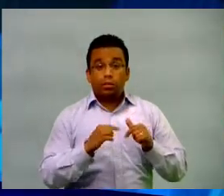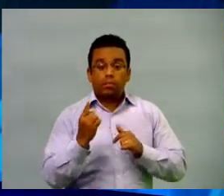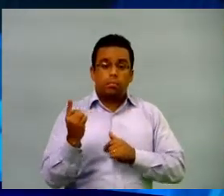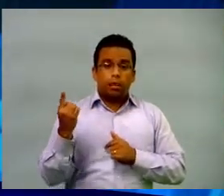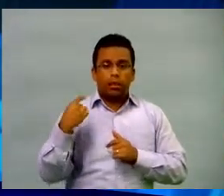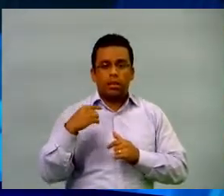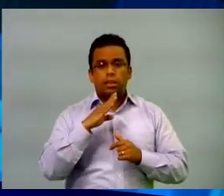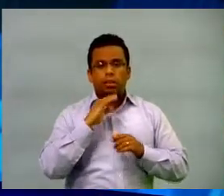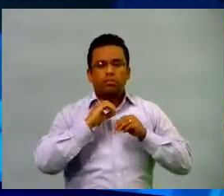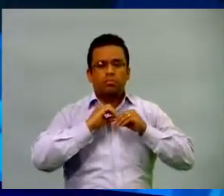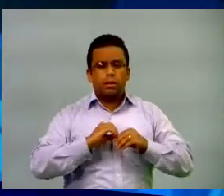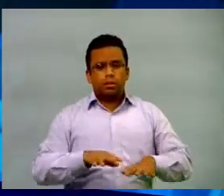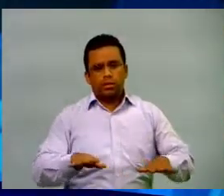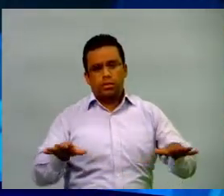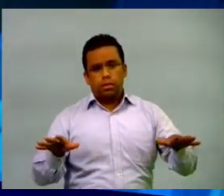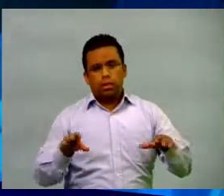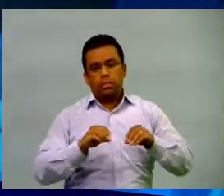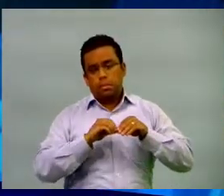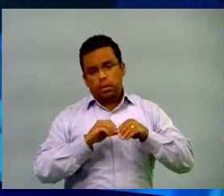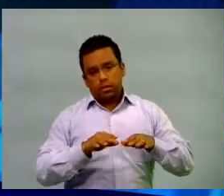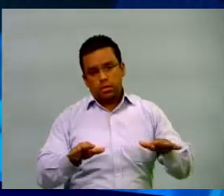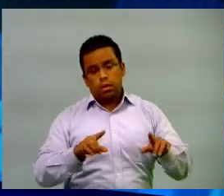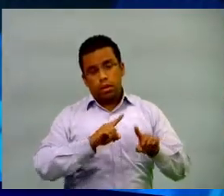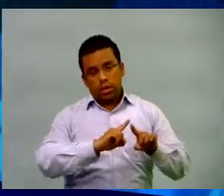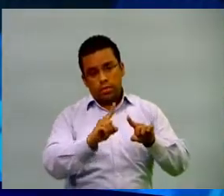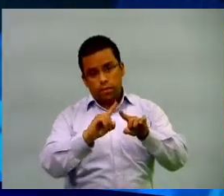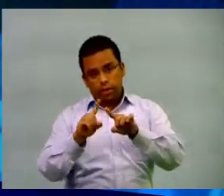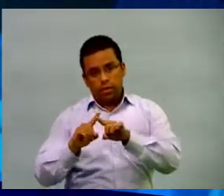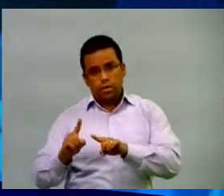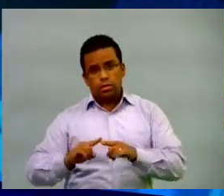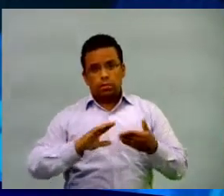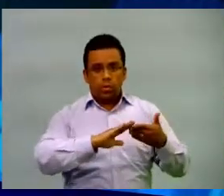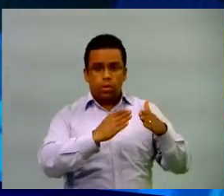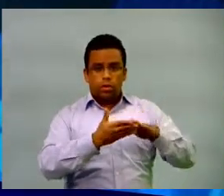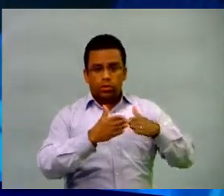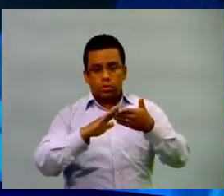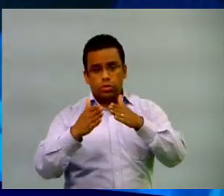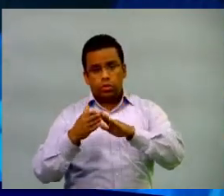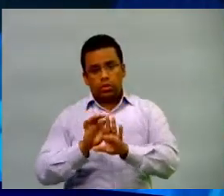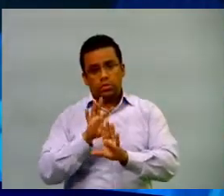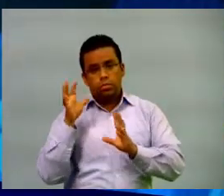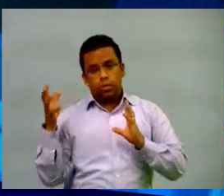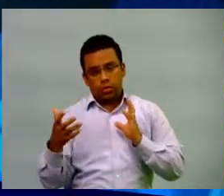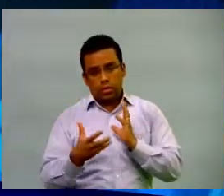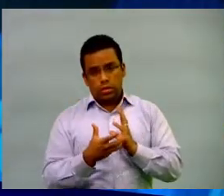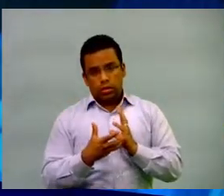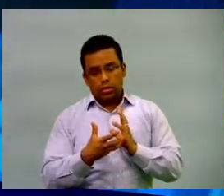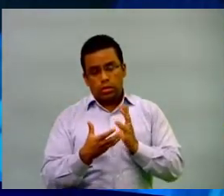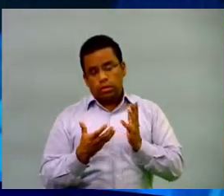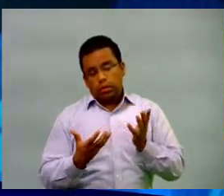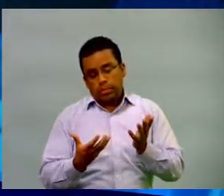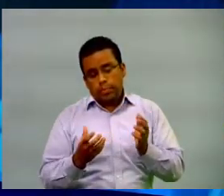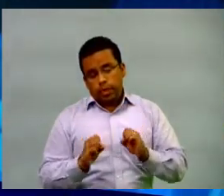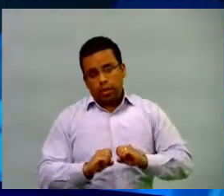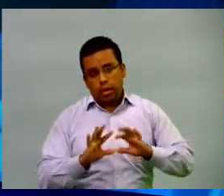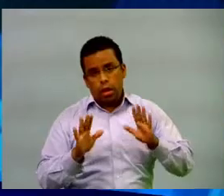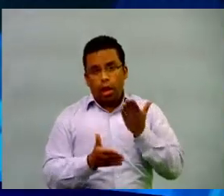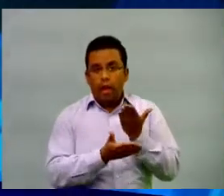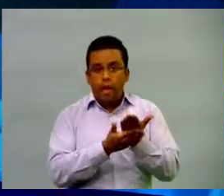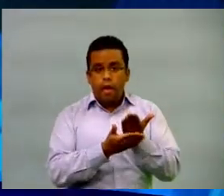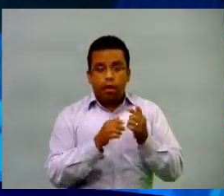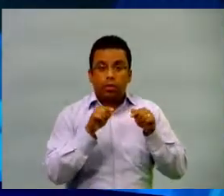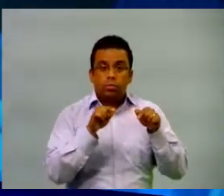de manera masiva por las diferentes poblaciones a nivel mundial, esperando que estos servicios también se